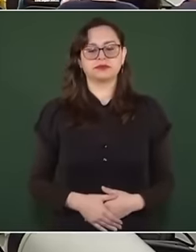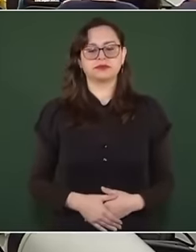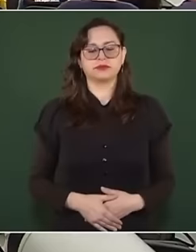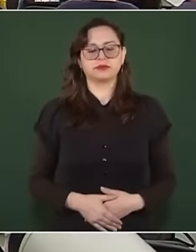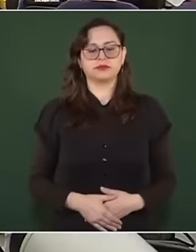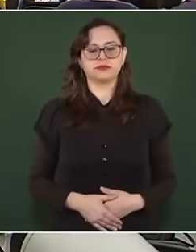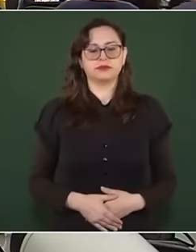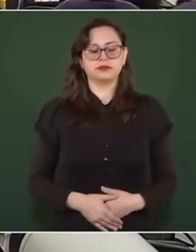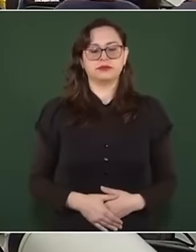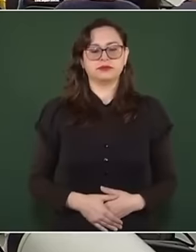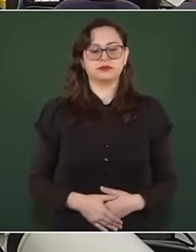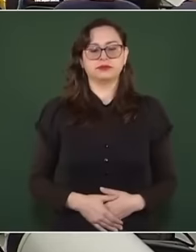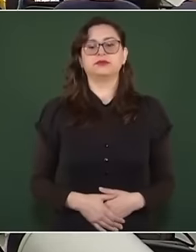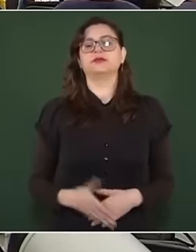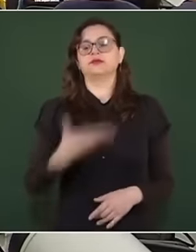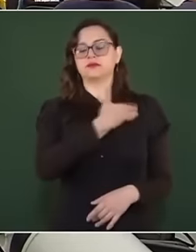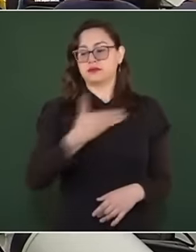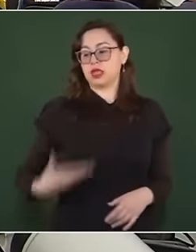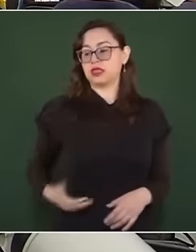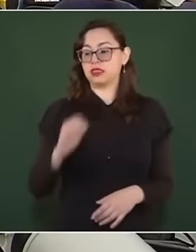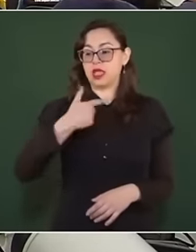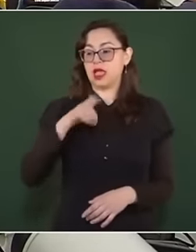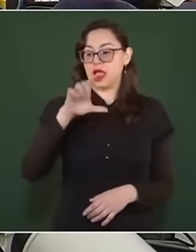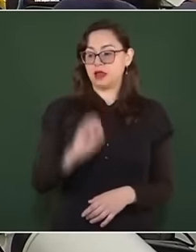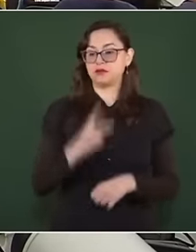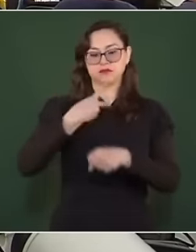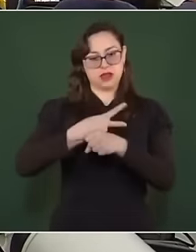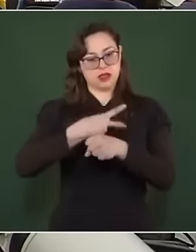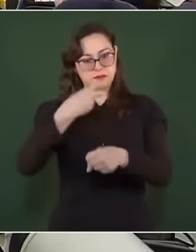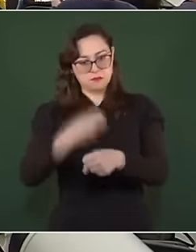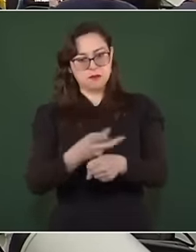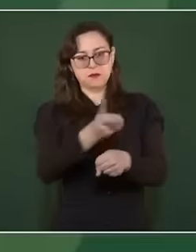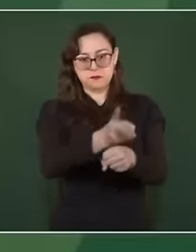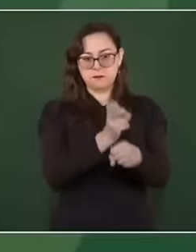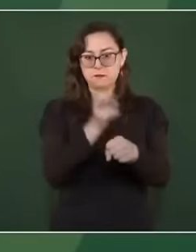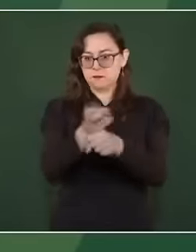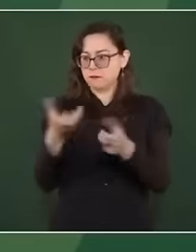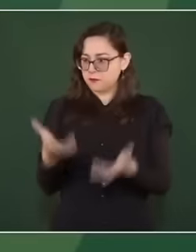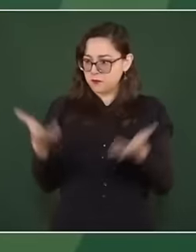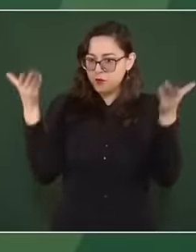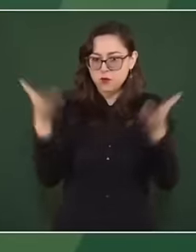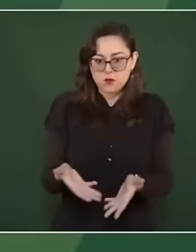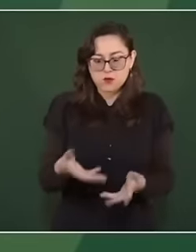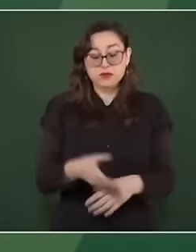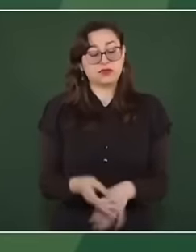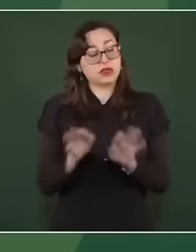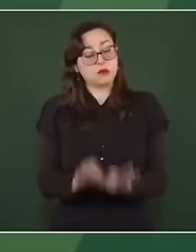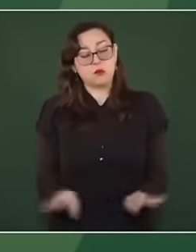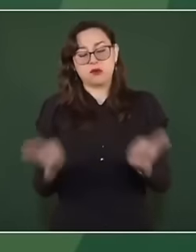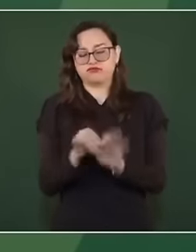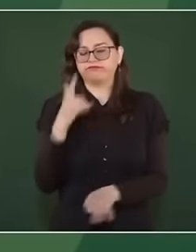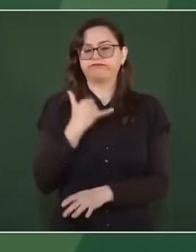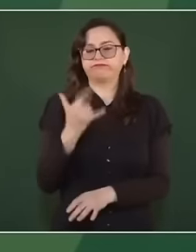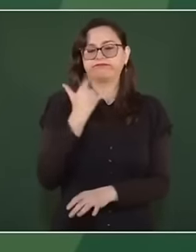iniciativa del presidente Andrés Manuel López Obrador quien está empeñado en transparentar las